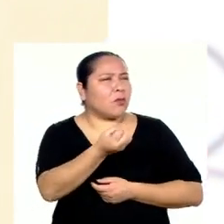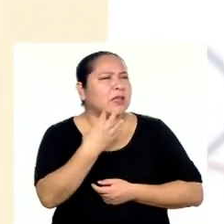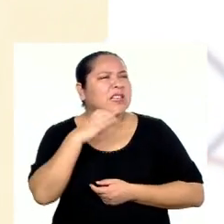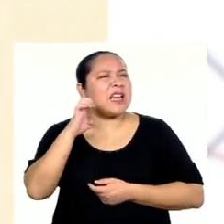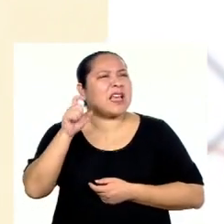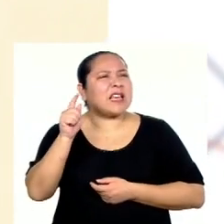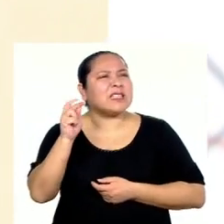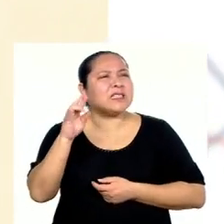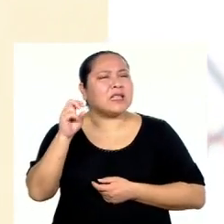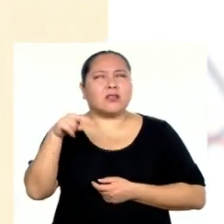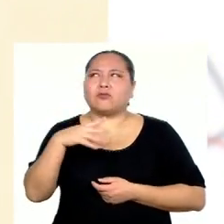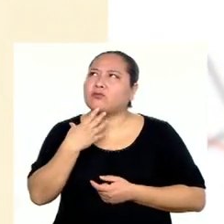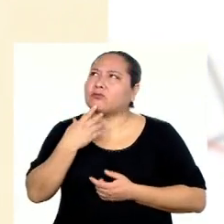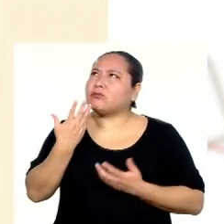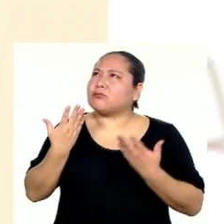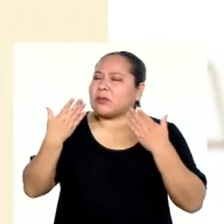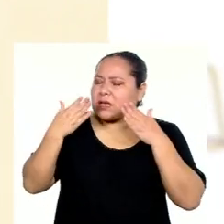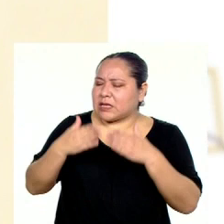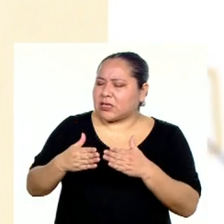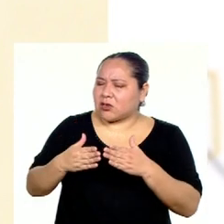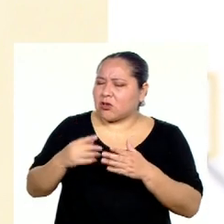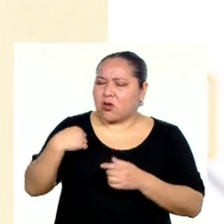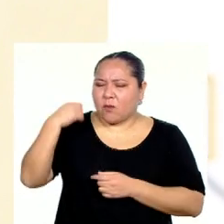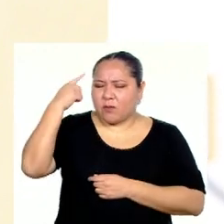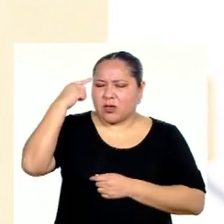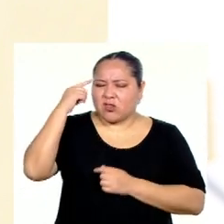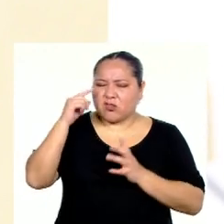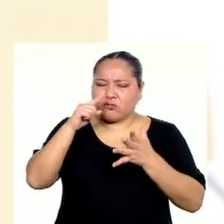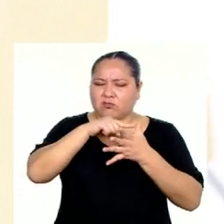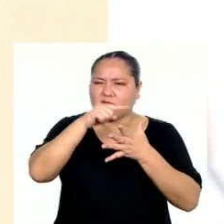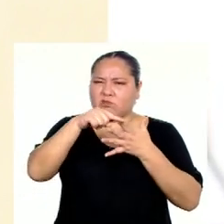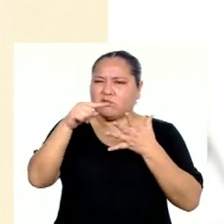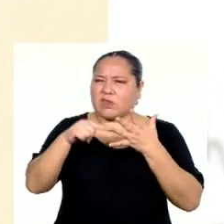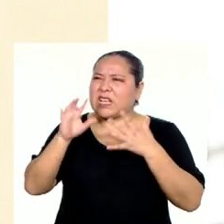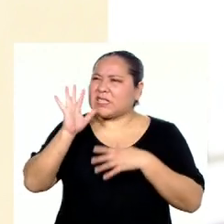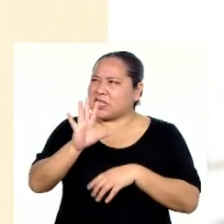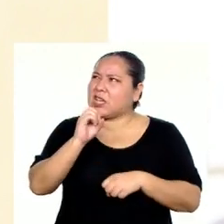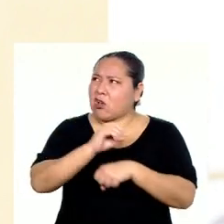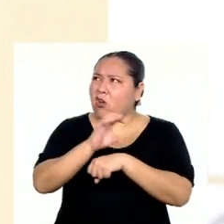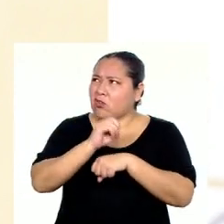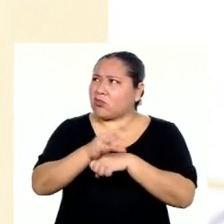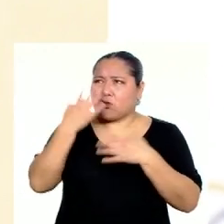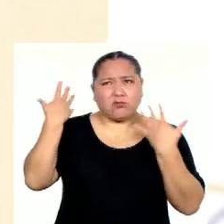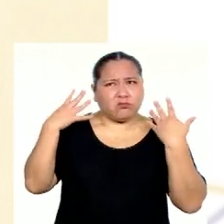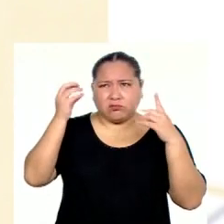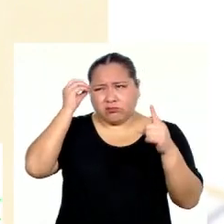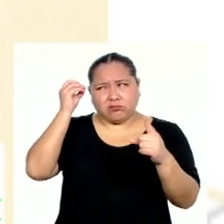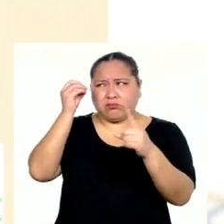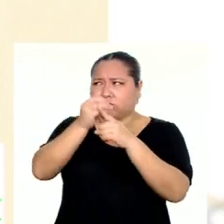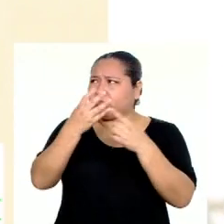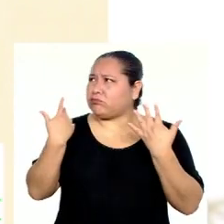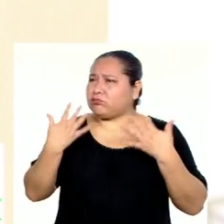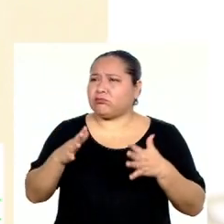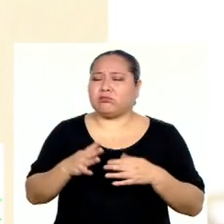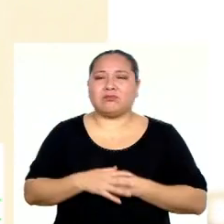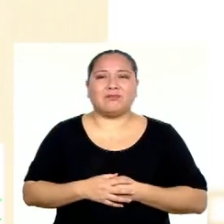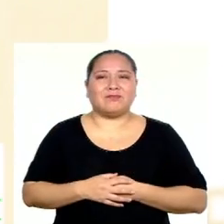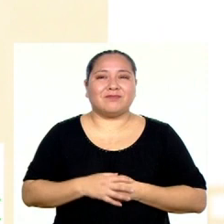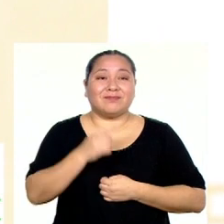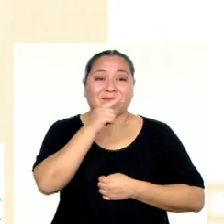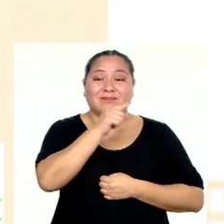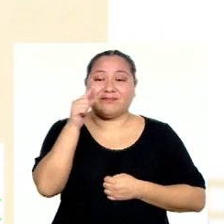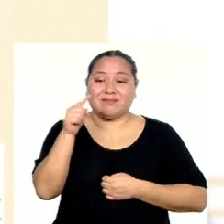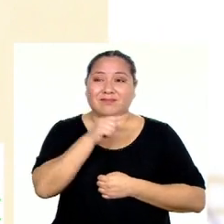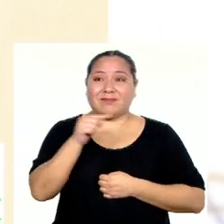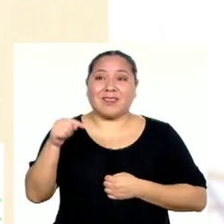Como buscamos precisión, yo creo que con 5 recomendaciones podríamos cumplir nuestro propósito. Ya determinamos que esta